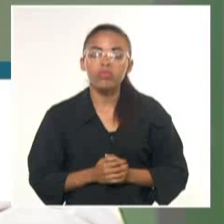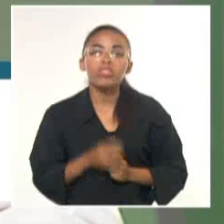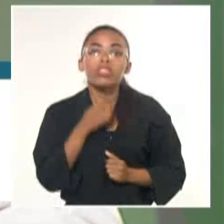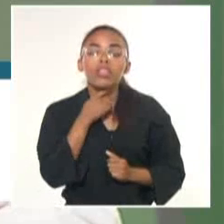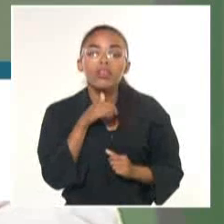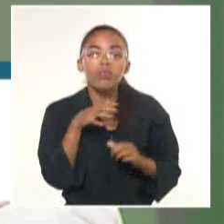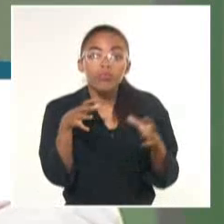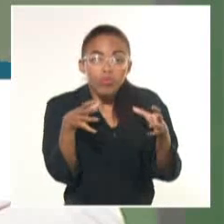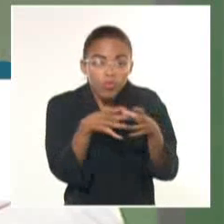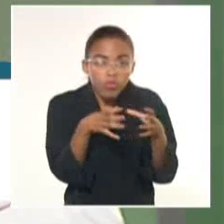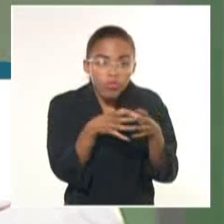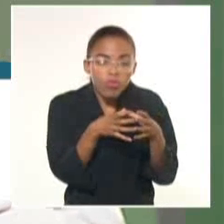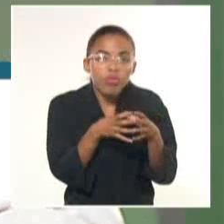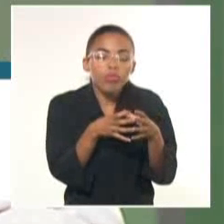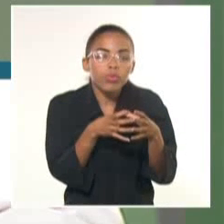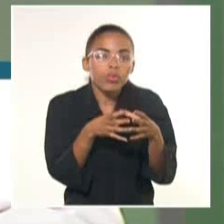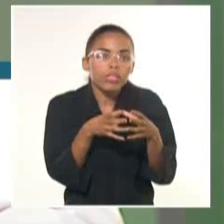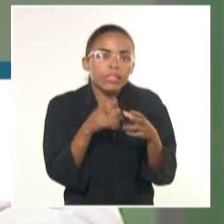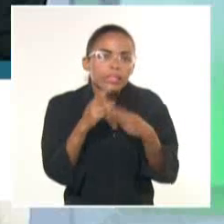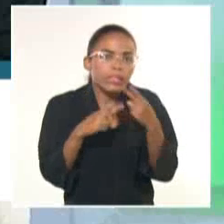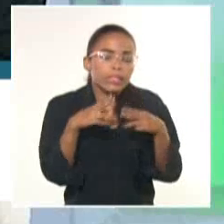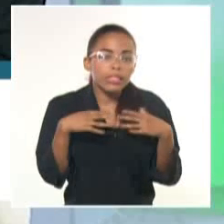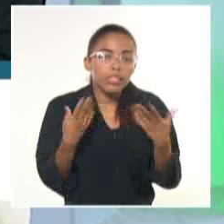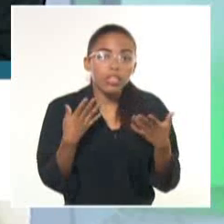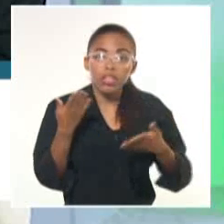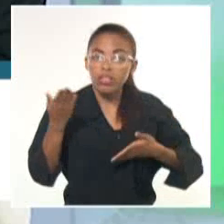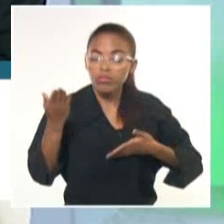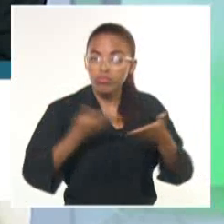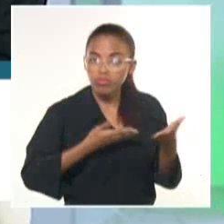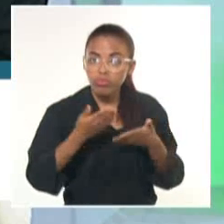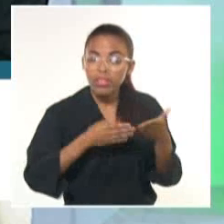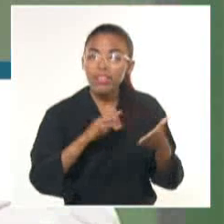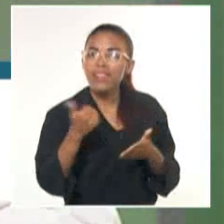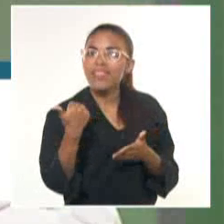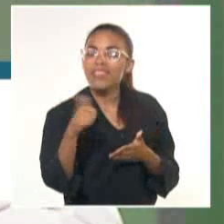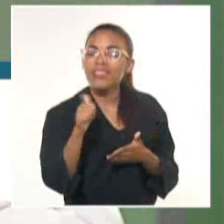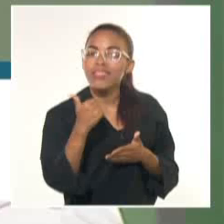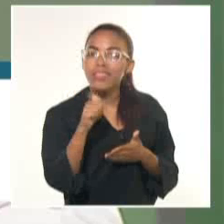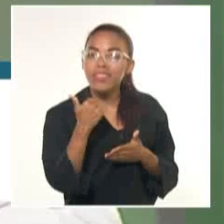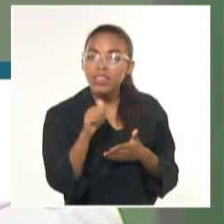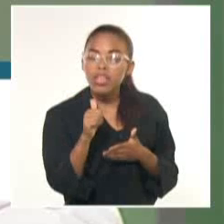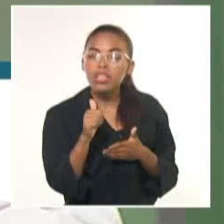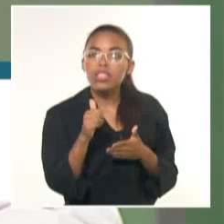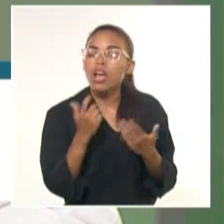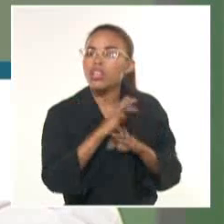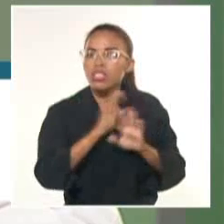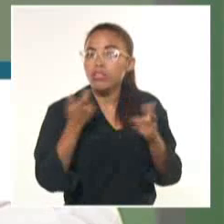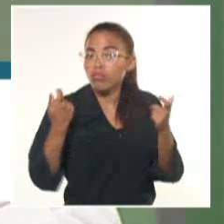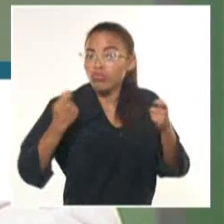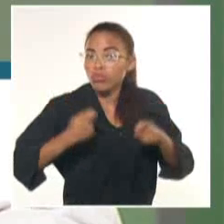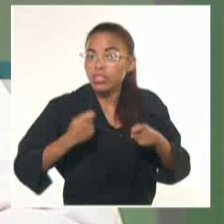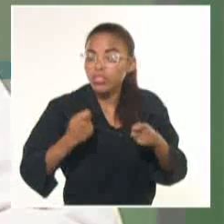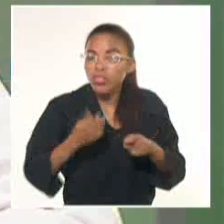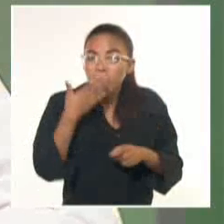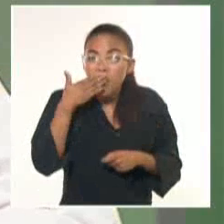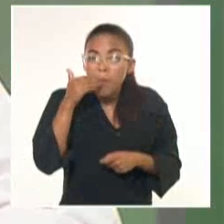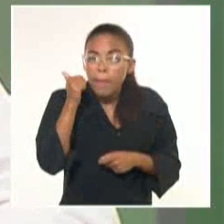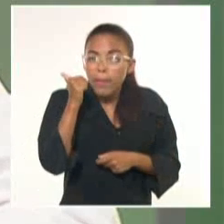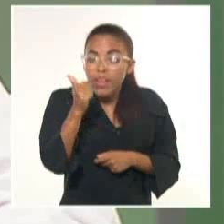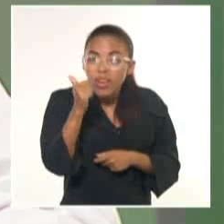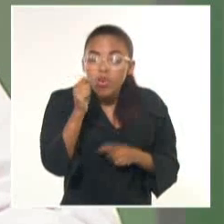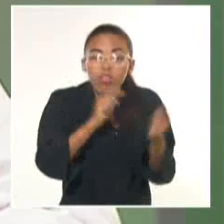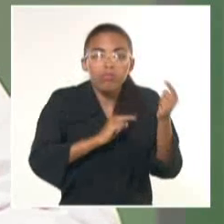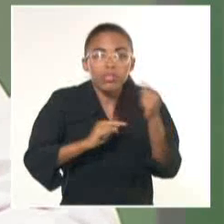colectivo, con más de 10 hematólogos, se llegó a la decisión que lo mejor para el niño